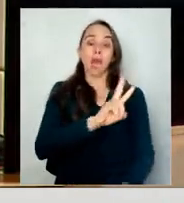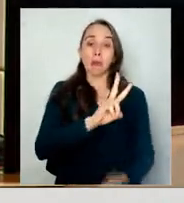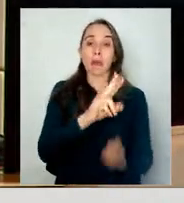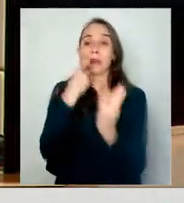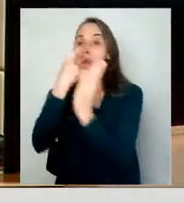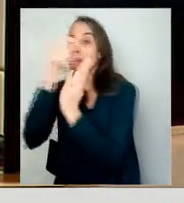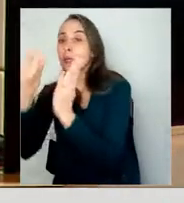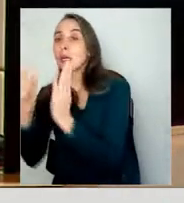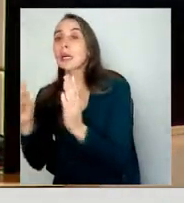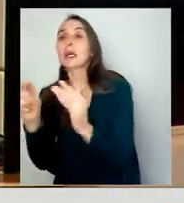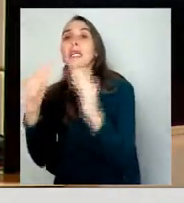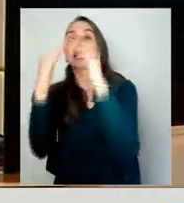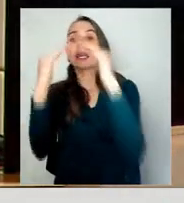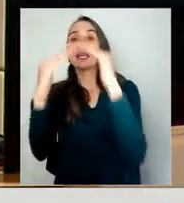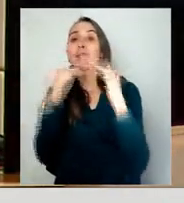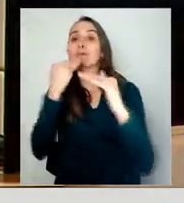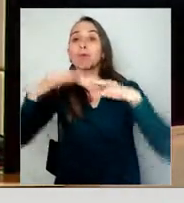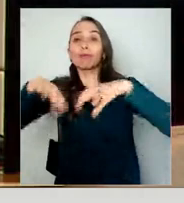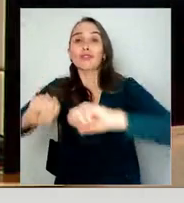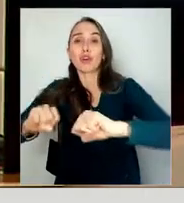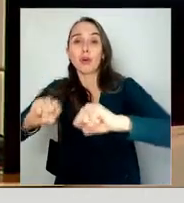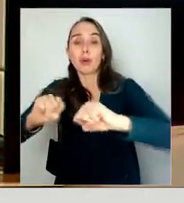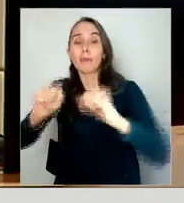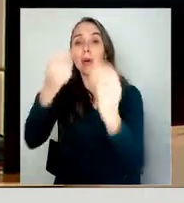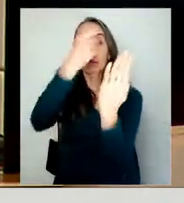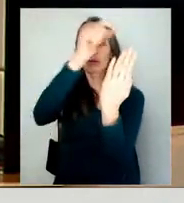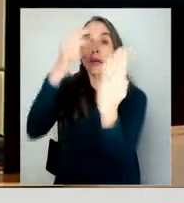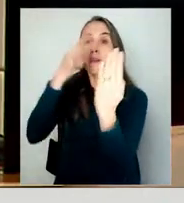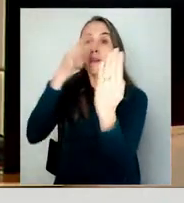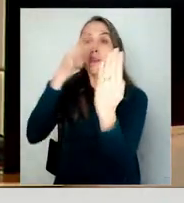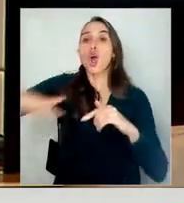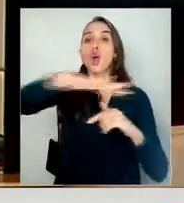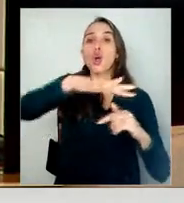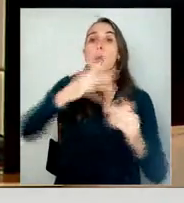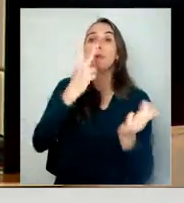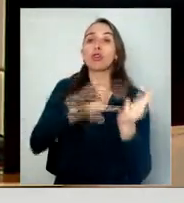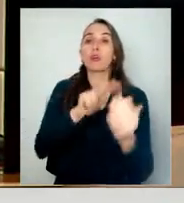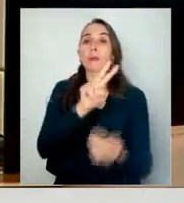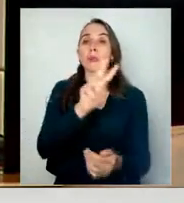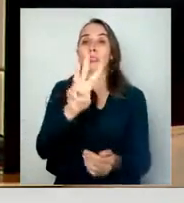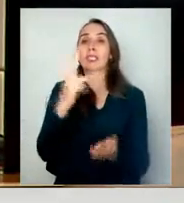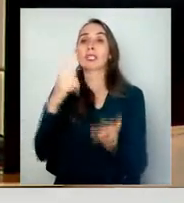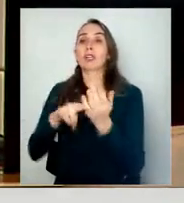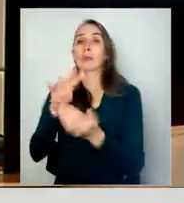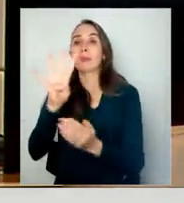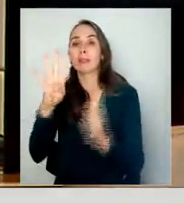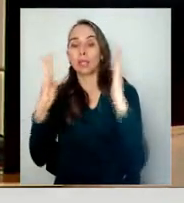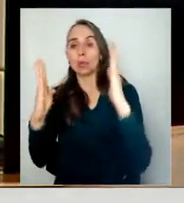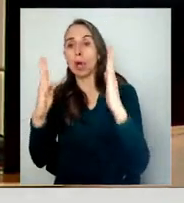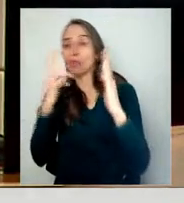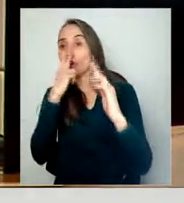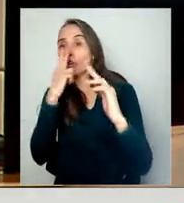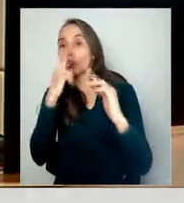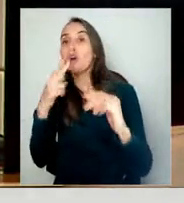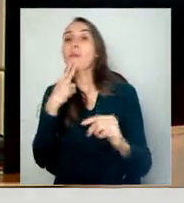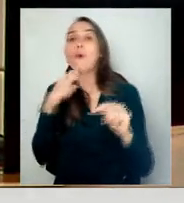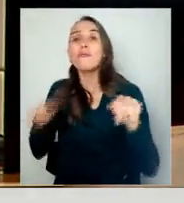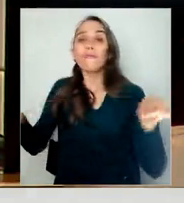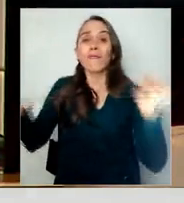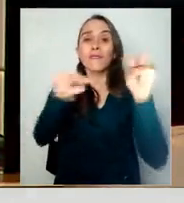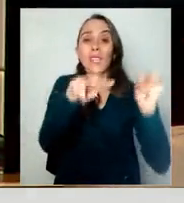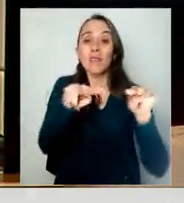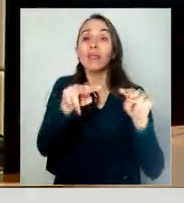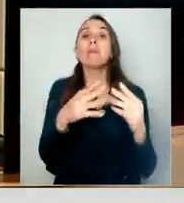precarios realizarían un diagnóstico socio territorial entre los años 2023 y 2024 con el objetivo de dar soluciones